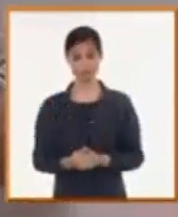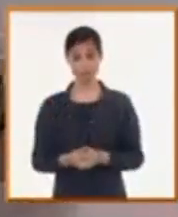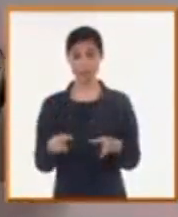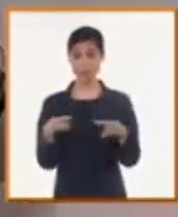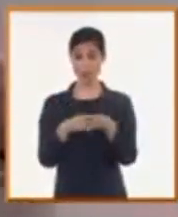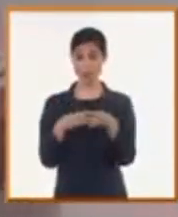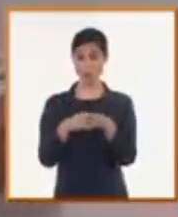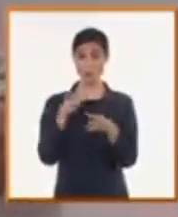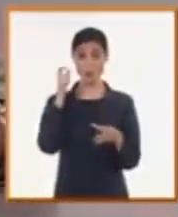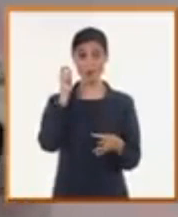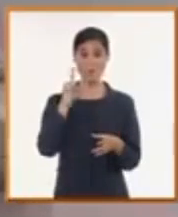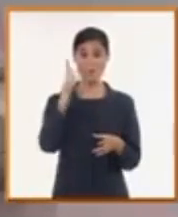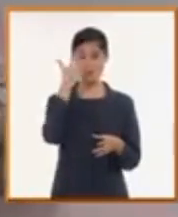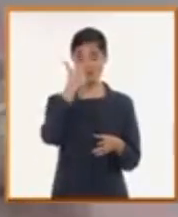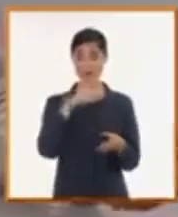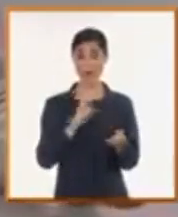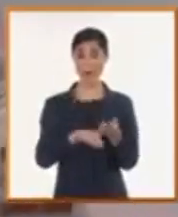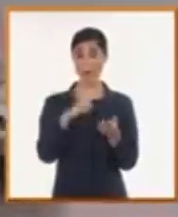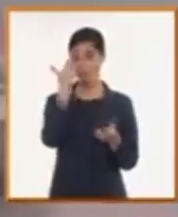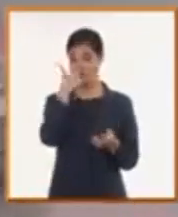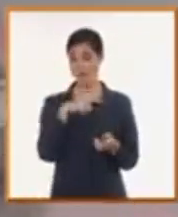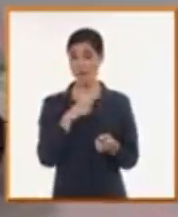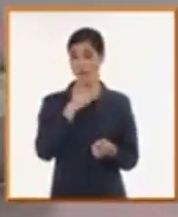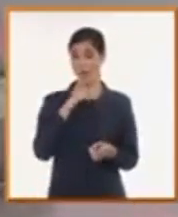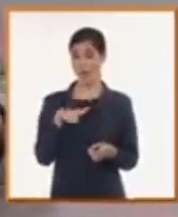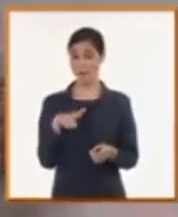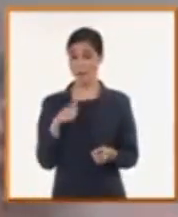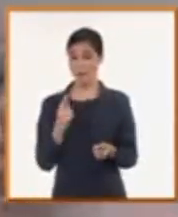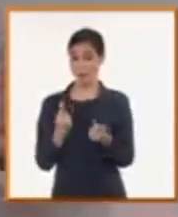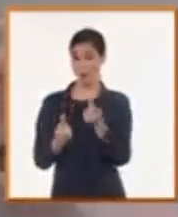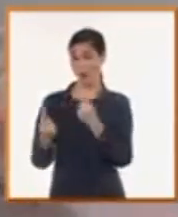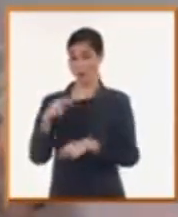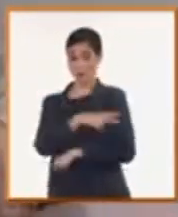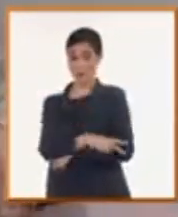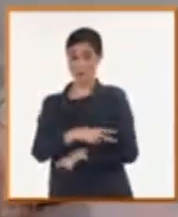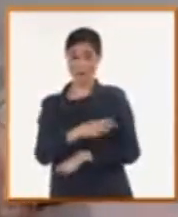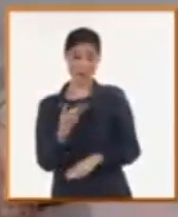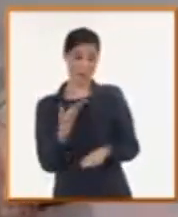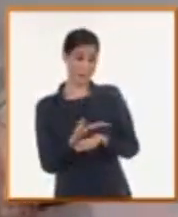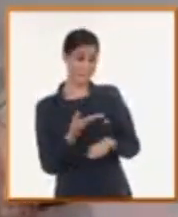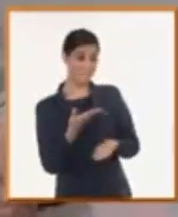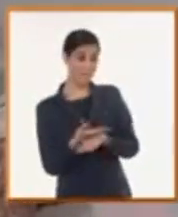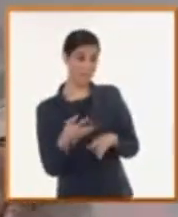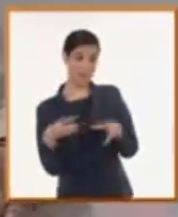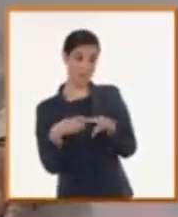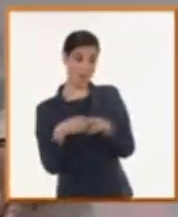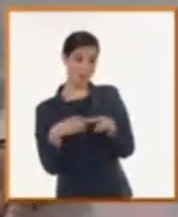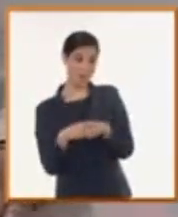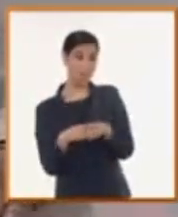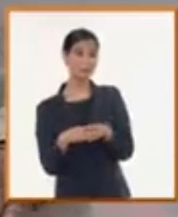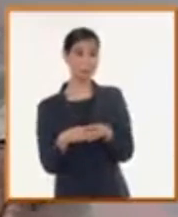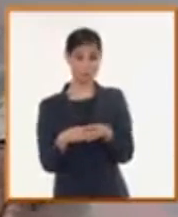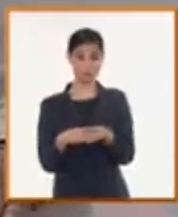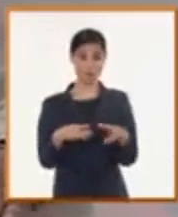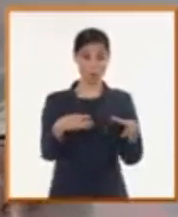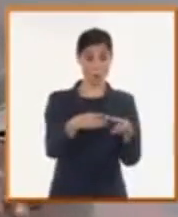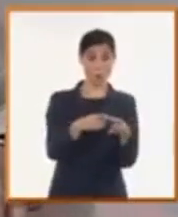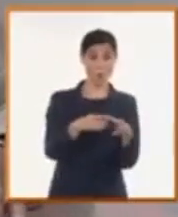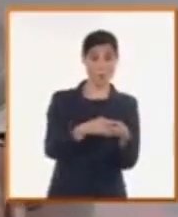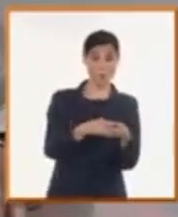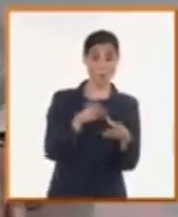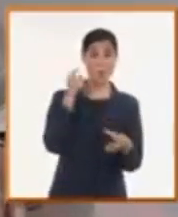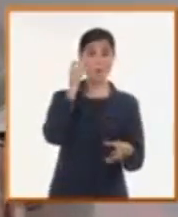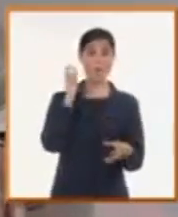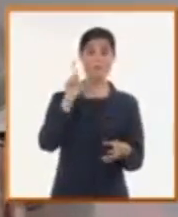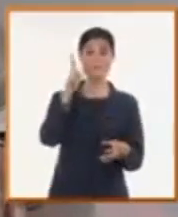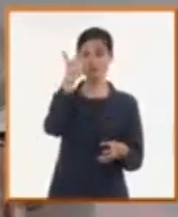asistido, han correspondido como internacionalistas, como lo que fueran, pero han ayudado a resolver el problema. Y lo más interesante es